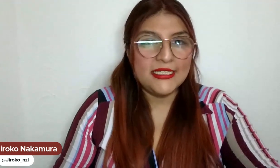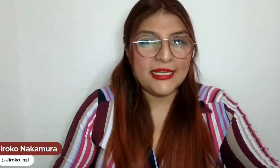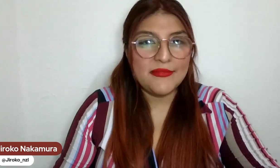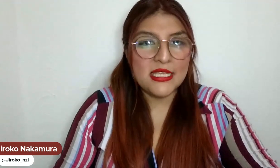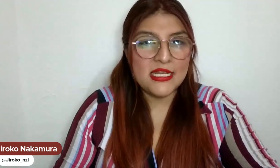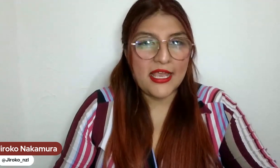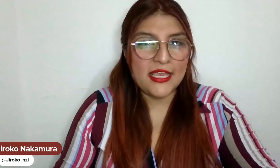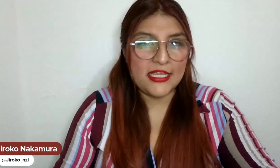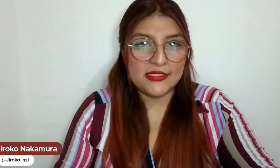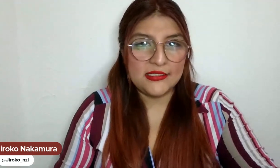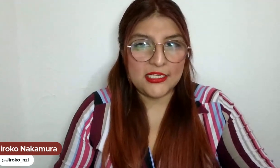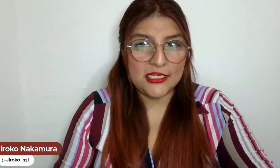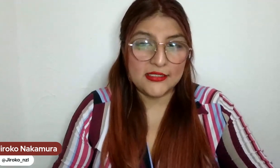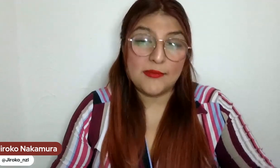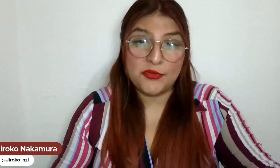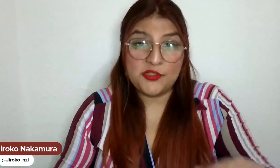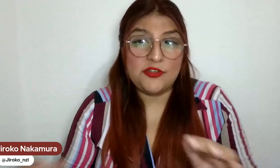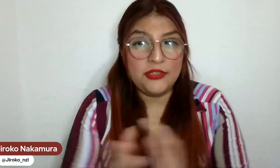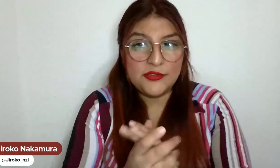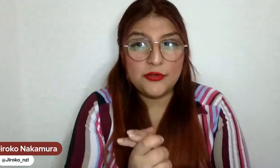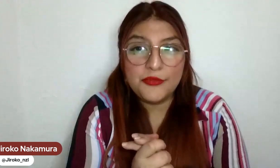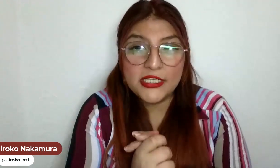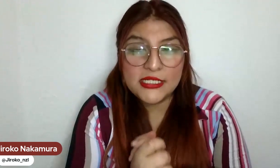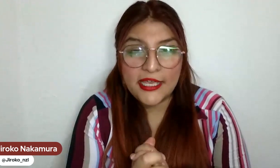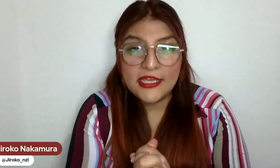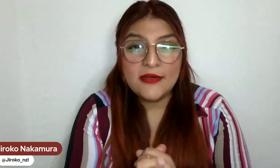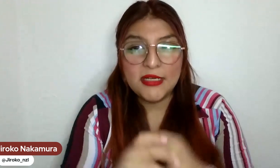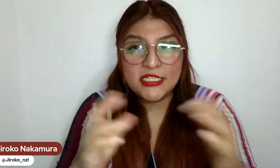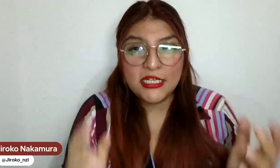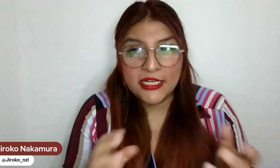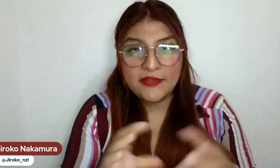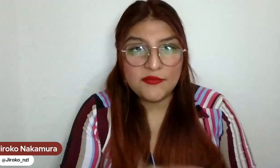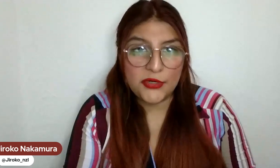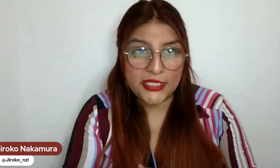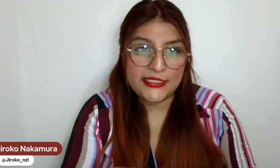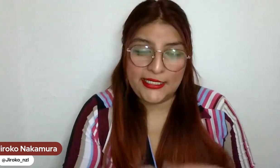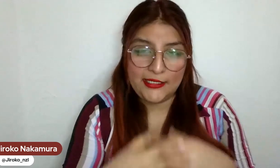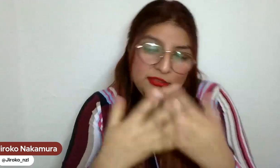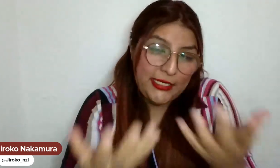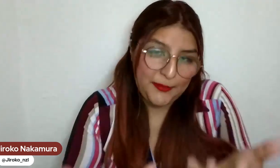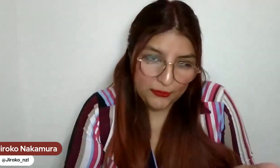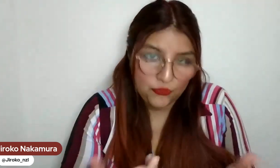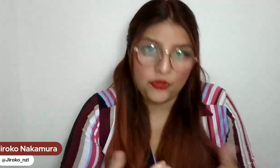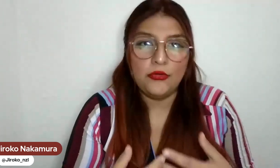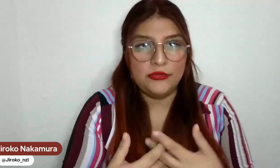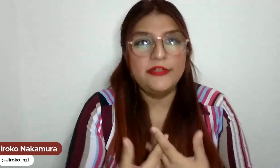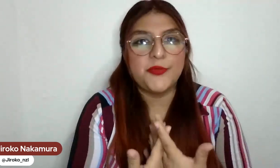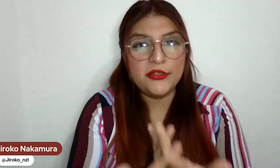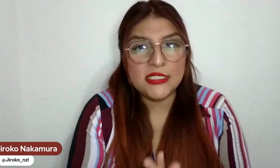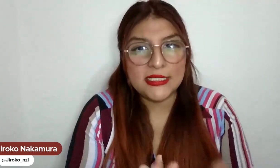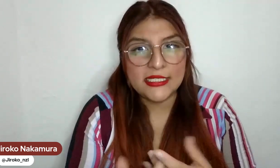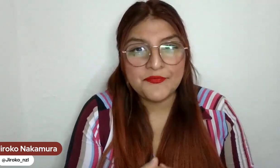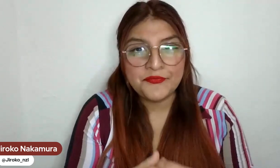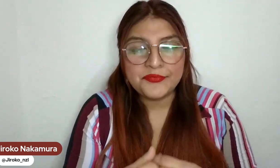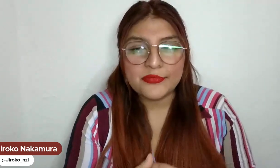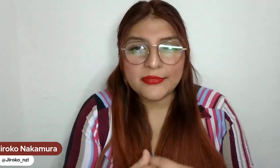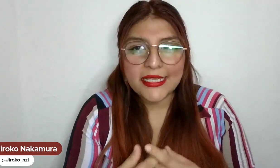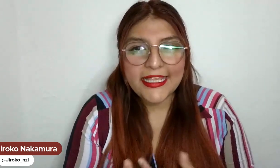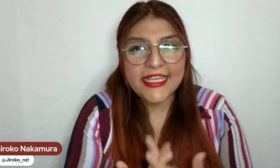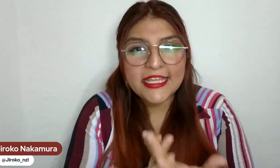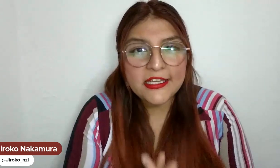sh también este se posicionó en su conferencia mañanera porque se le o sea le preguntó uno de los